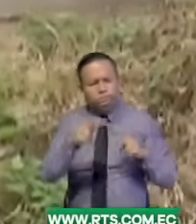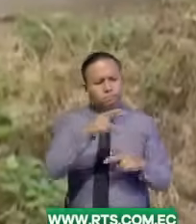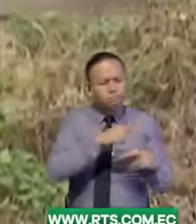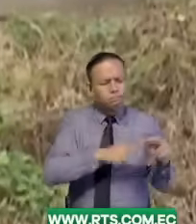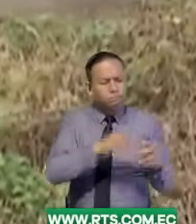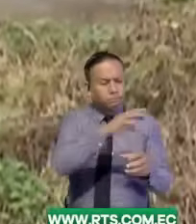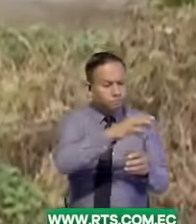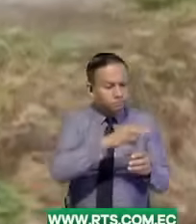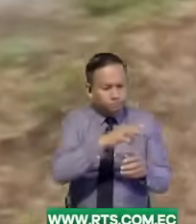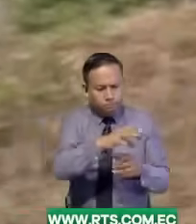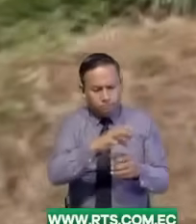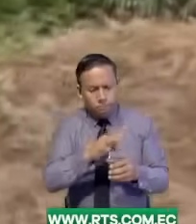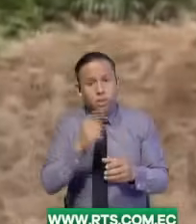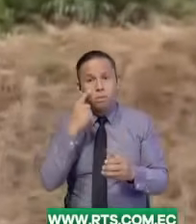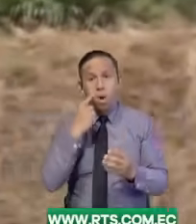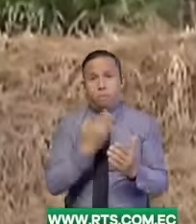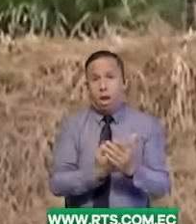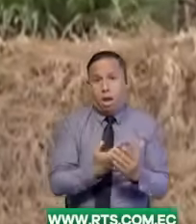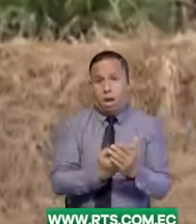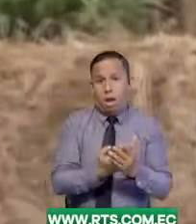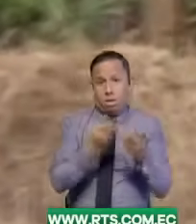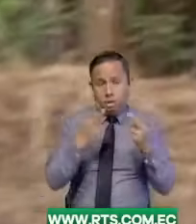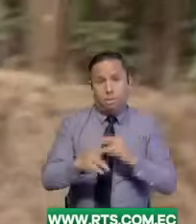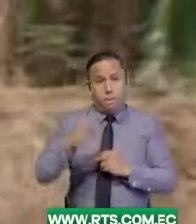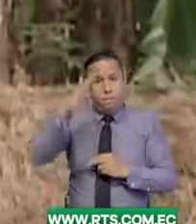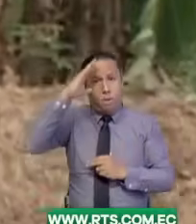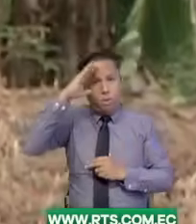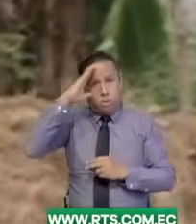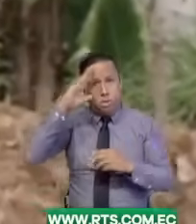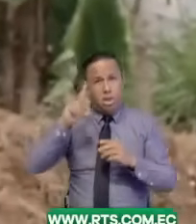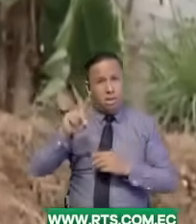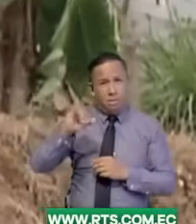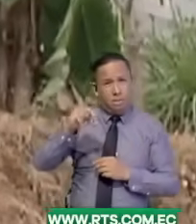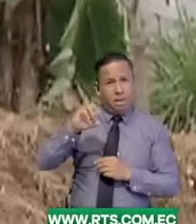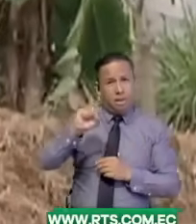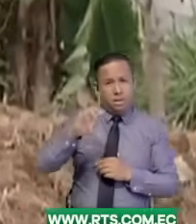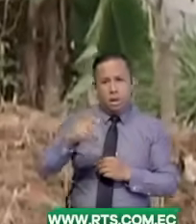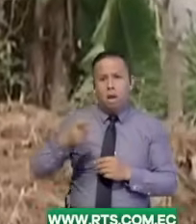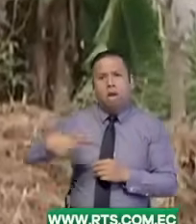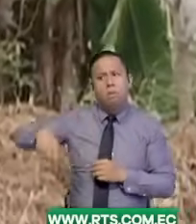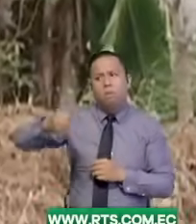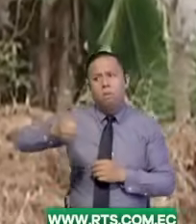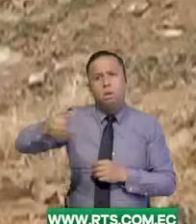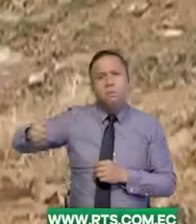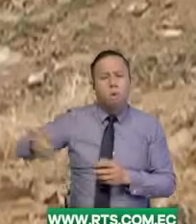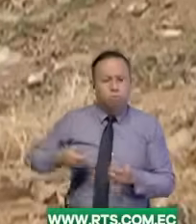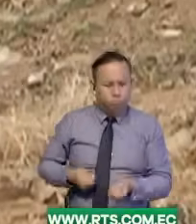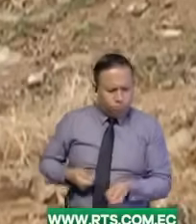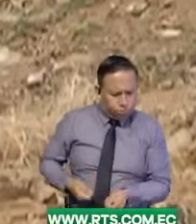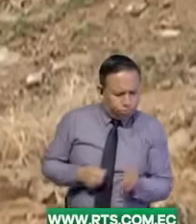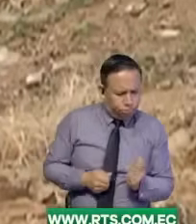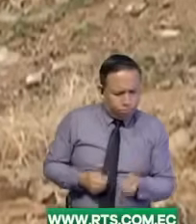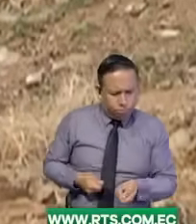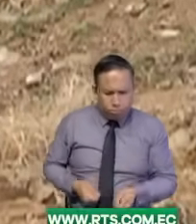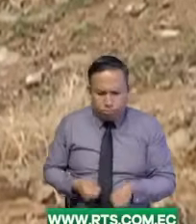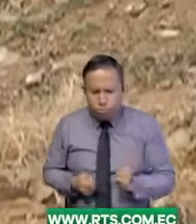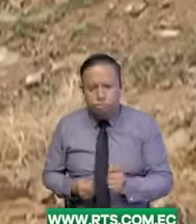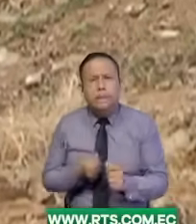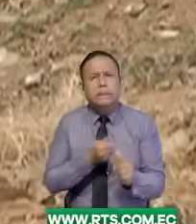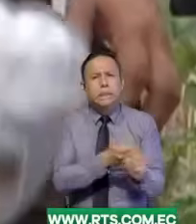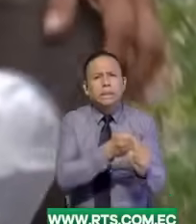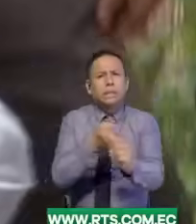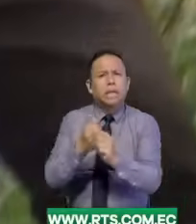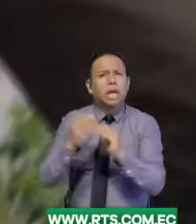los indicios mientras que los gendarmes de servicio urbano y la DINASET con pico y pala buscaron indicios en algunas viviendas